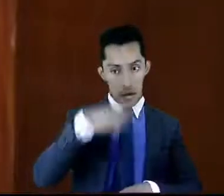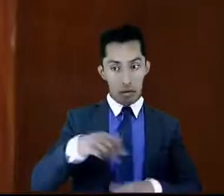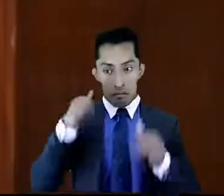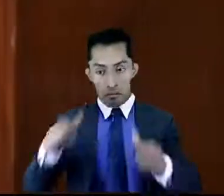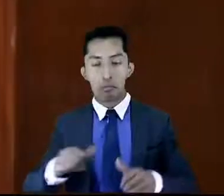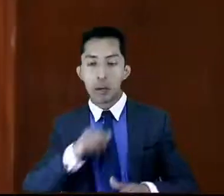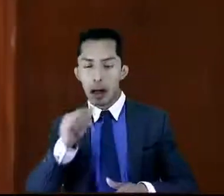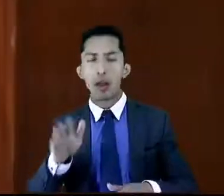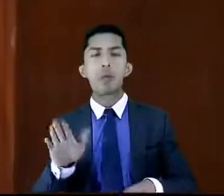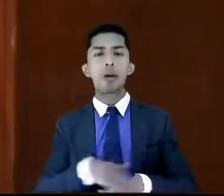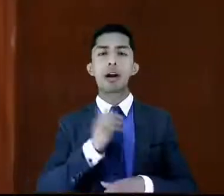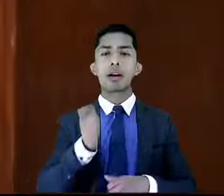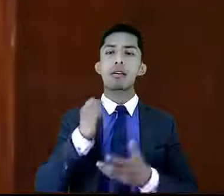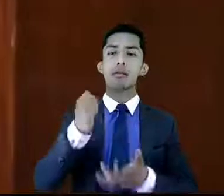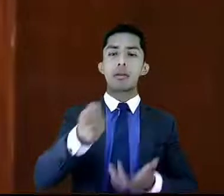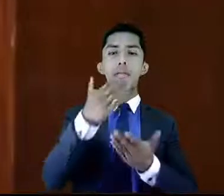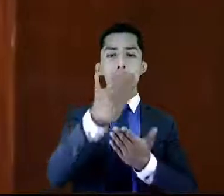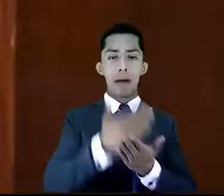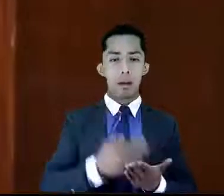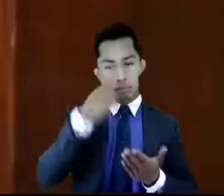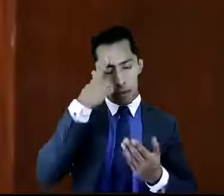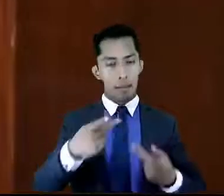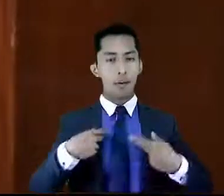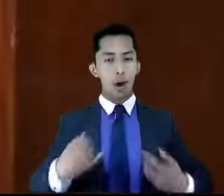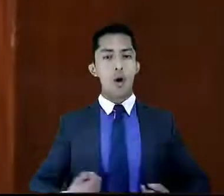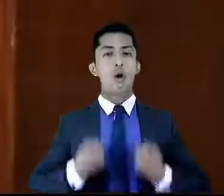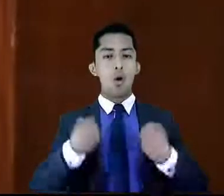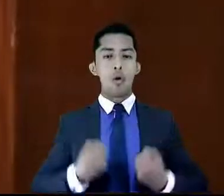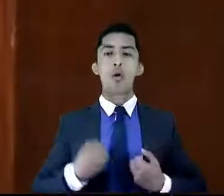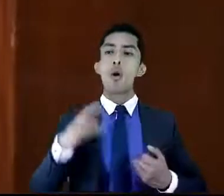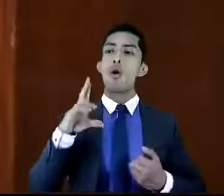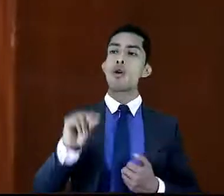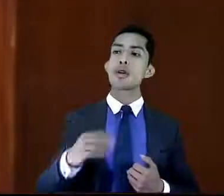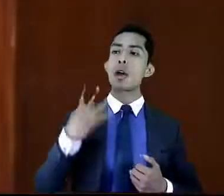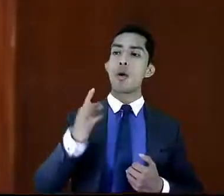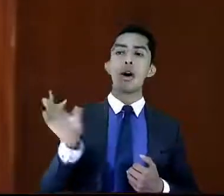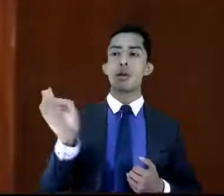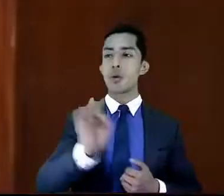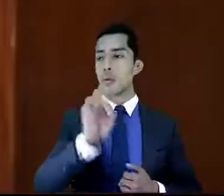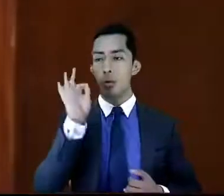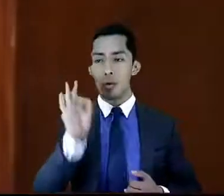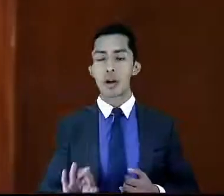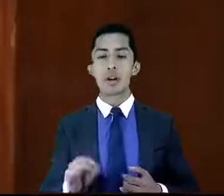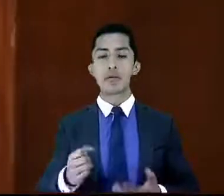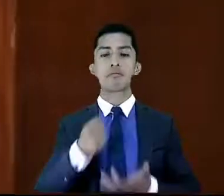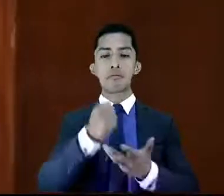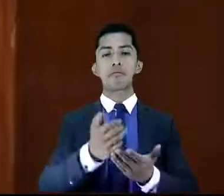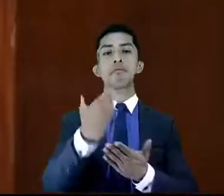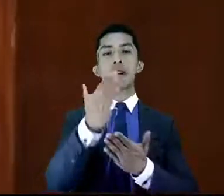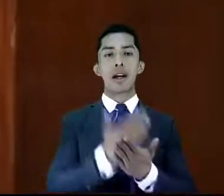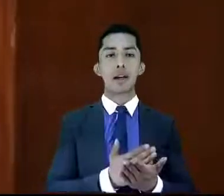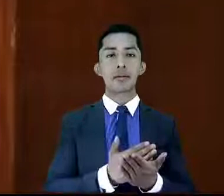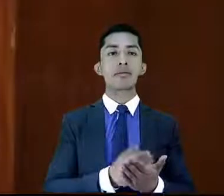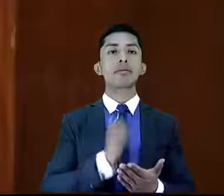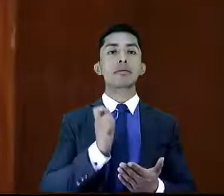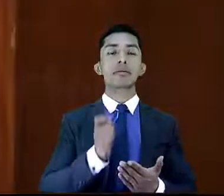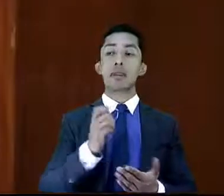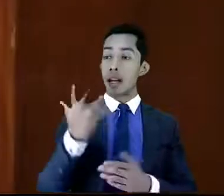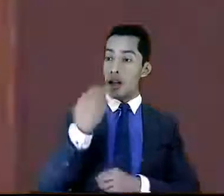las juventudes en un 84% durante los últimos 5 años.